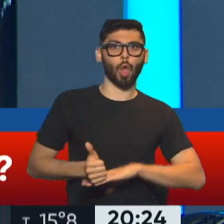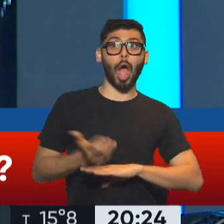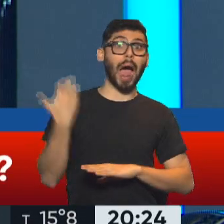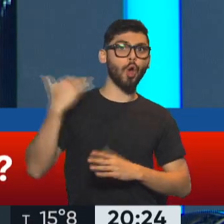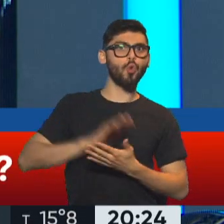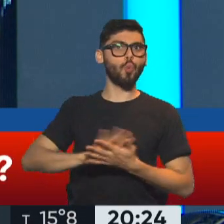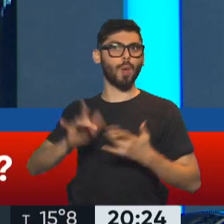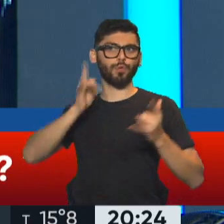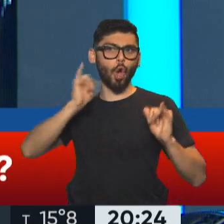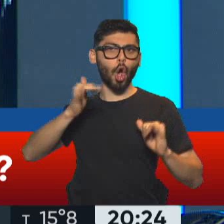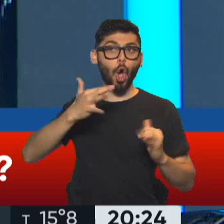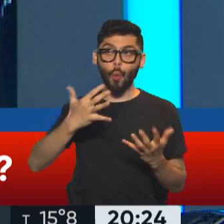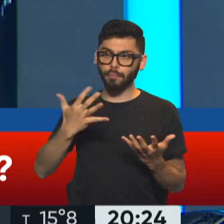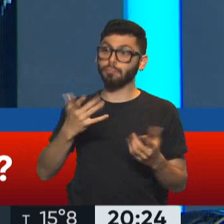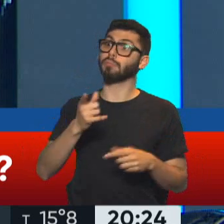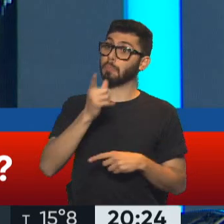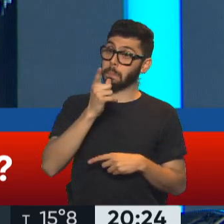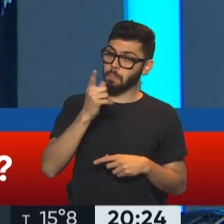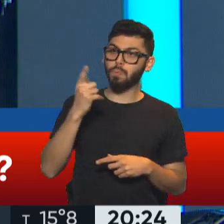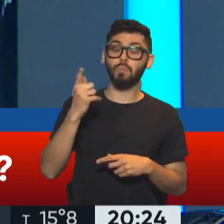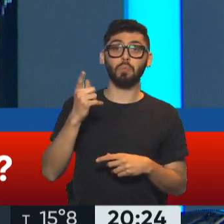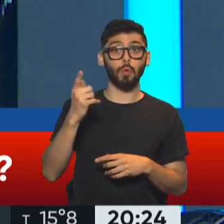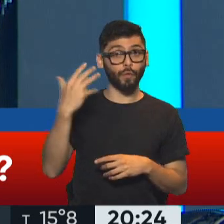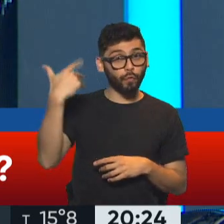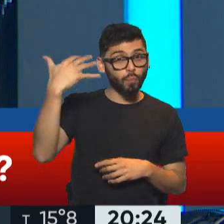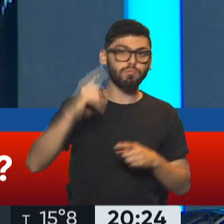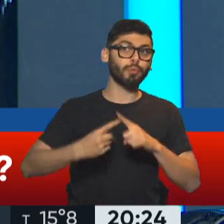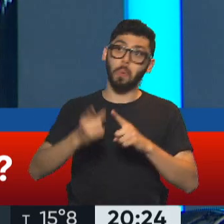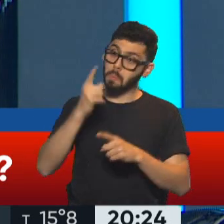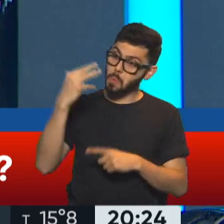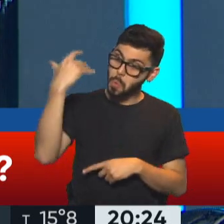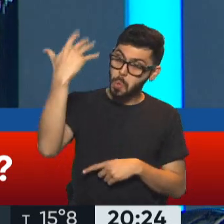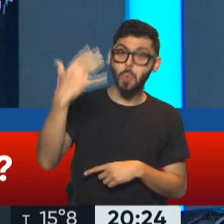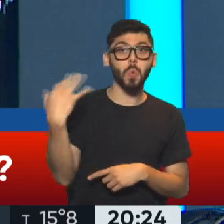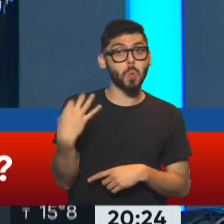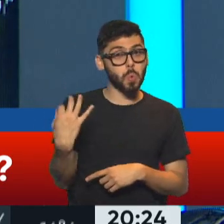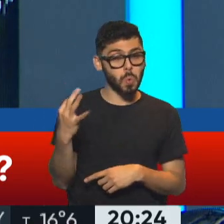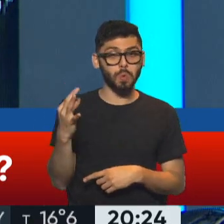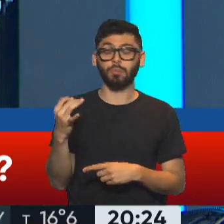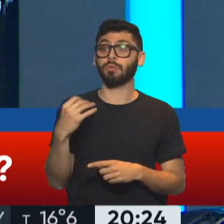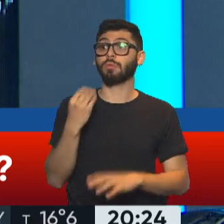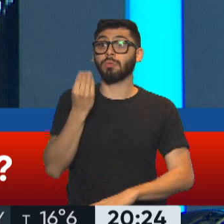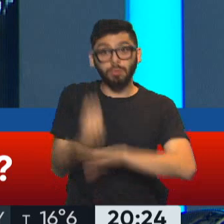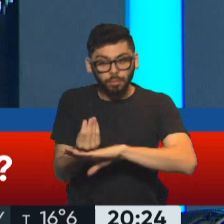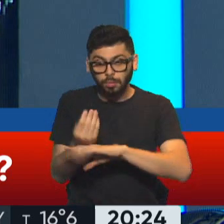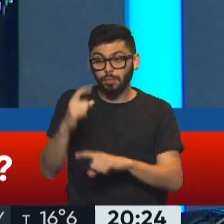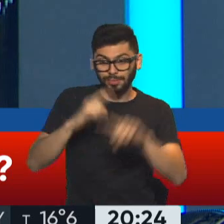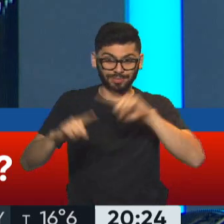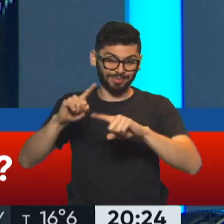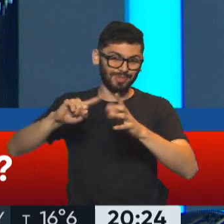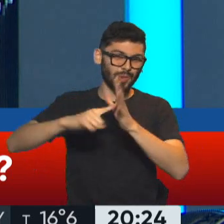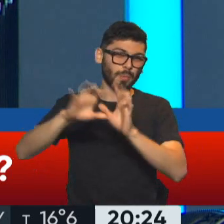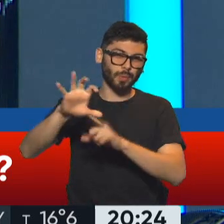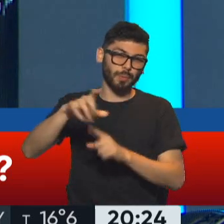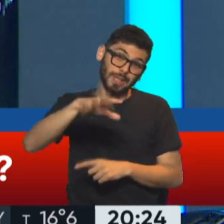joven, prometedora, si querés, de este sector político, que después de la gestión, después de la provincia de Buenos Aires, que ustedes saben